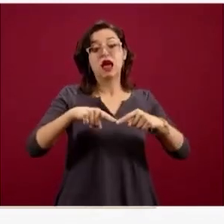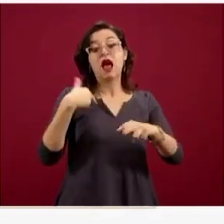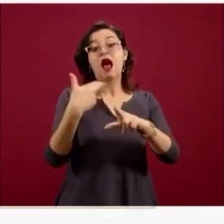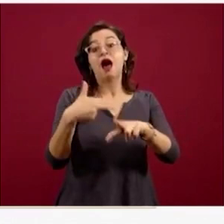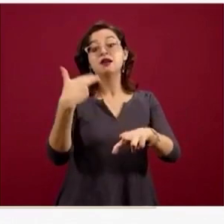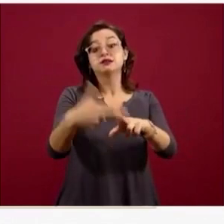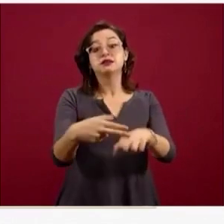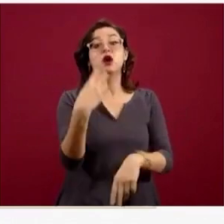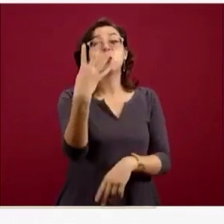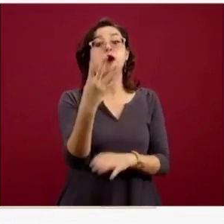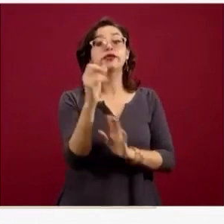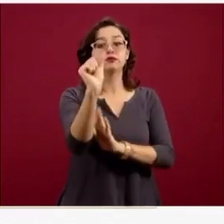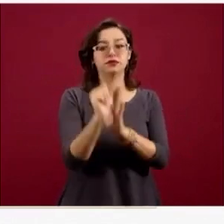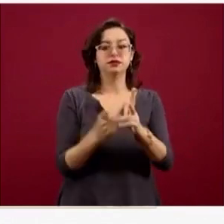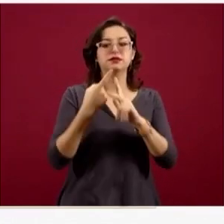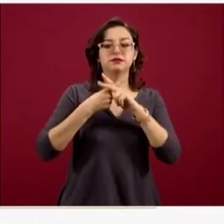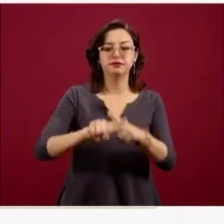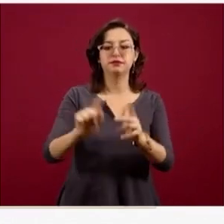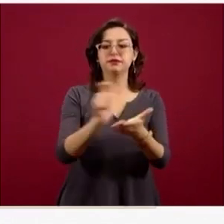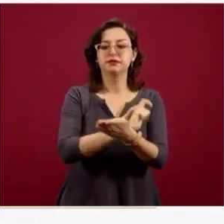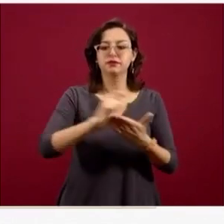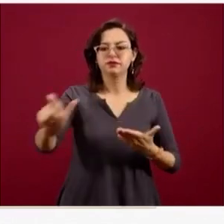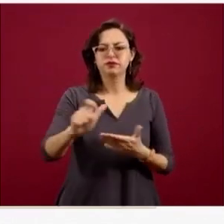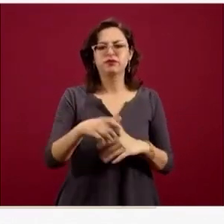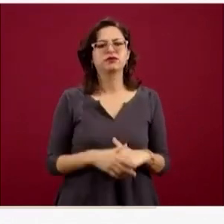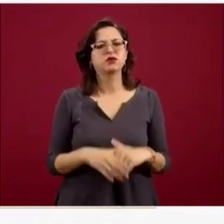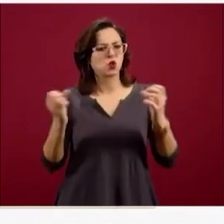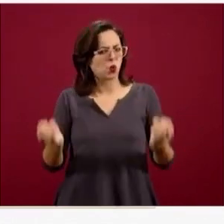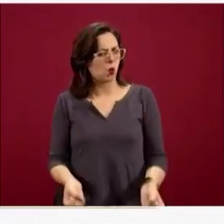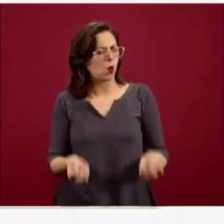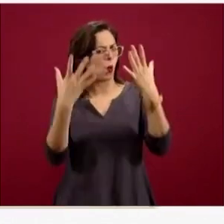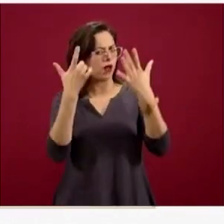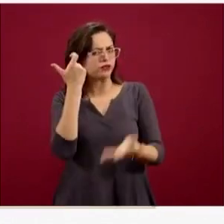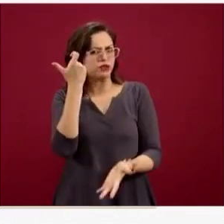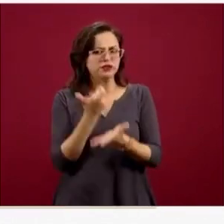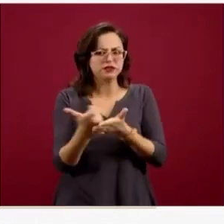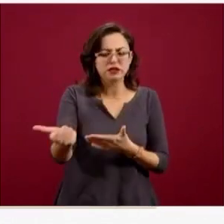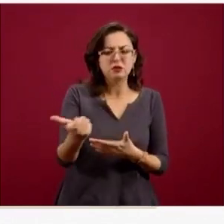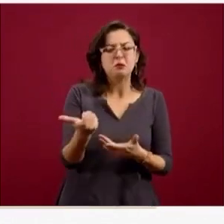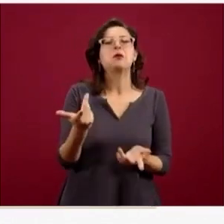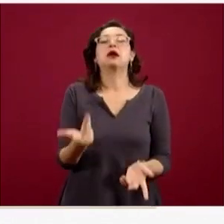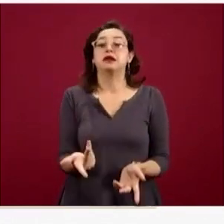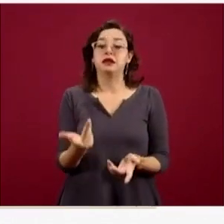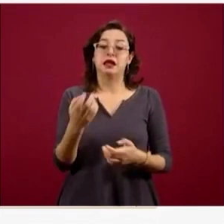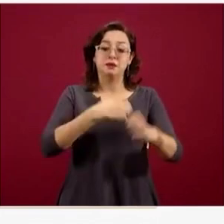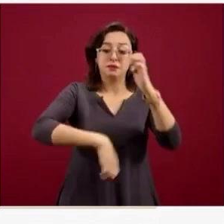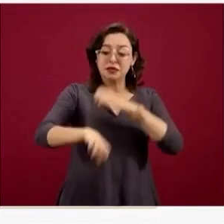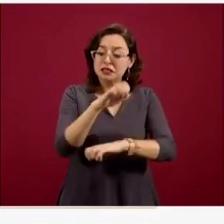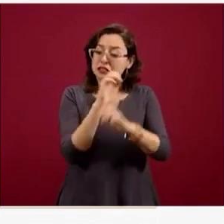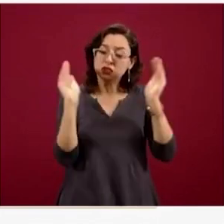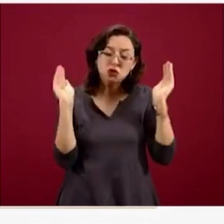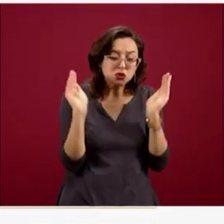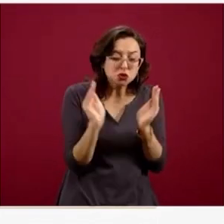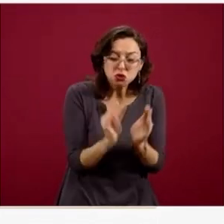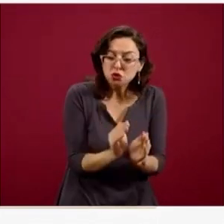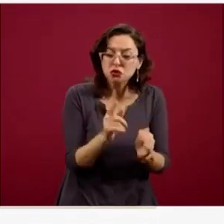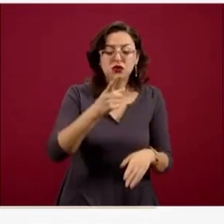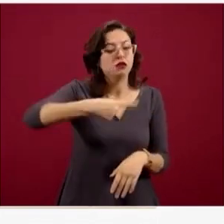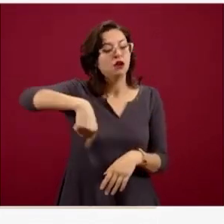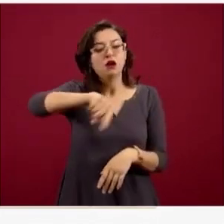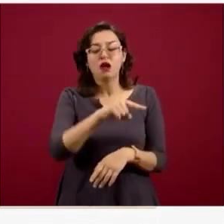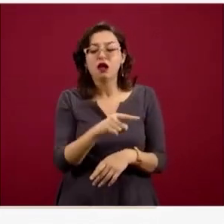cuánto es lo que voy a pagar ahí está la tabla de amortización las empresas más pequeñitas las más las que salvaron a